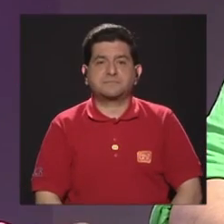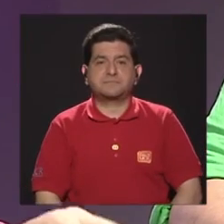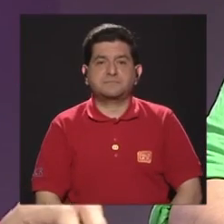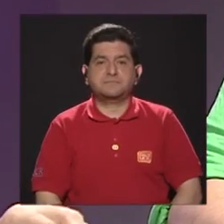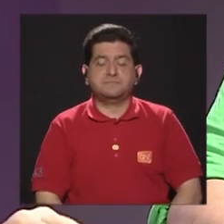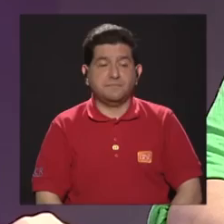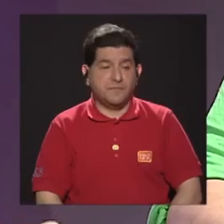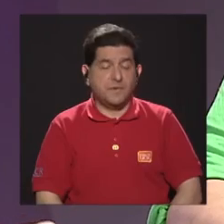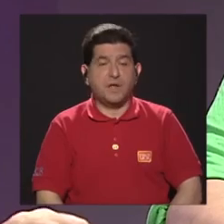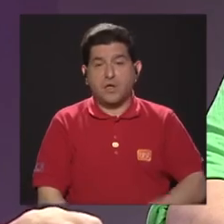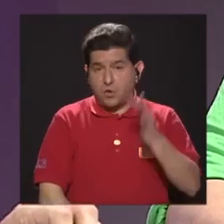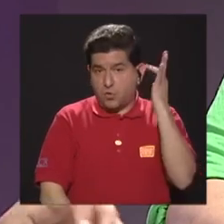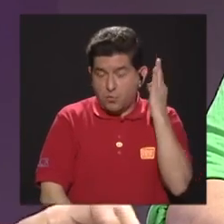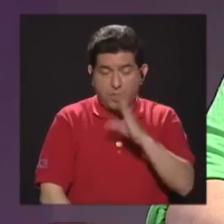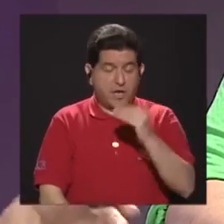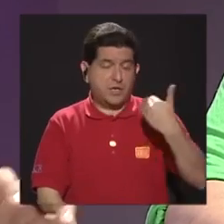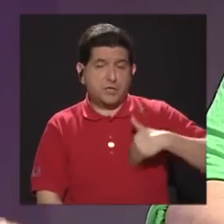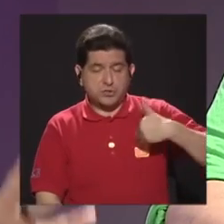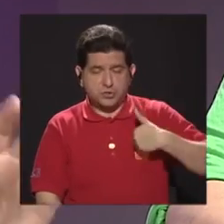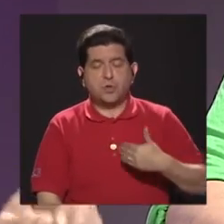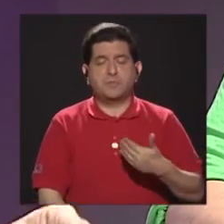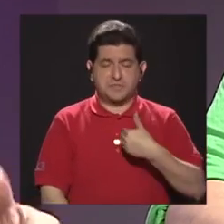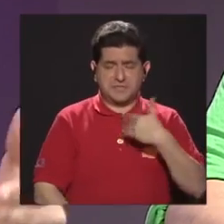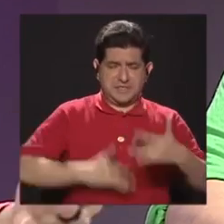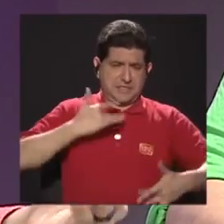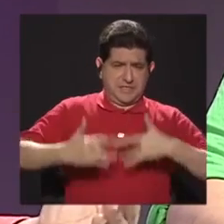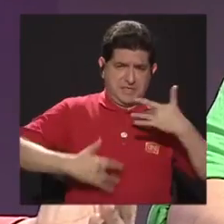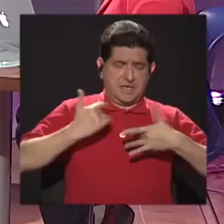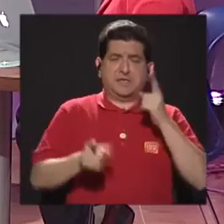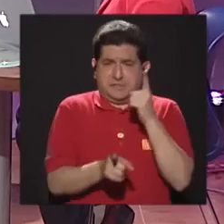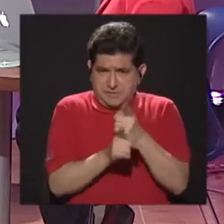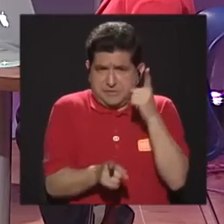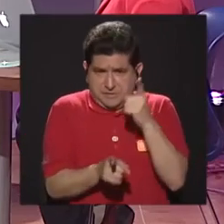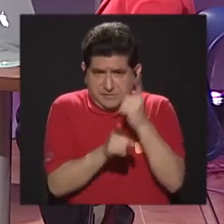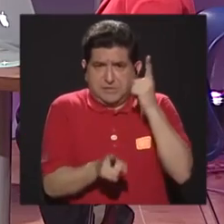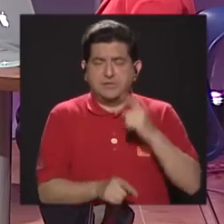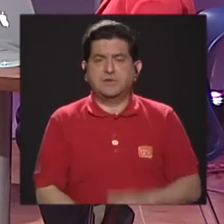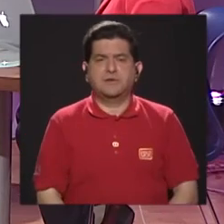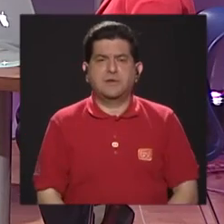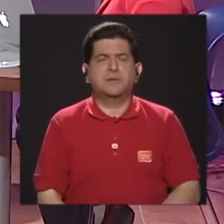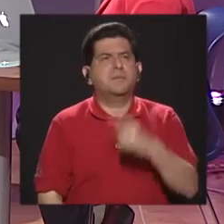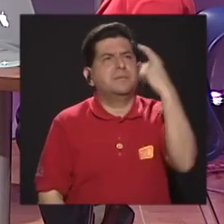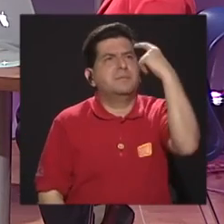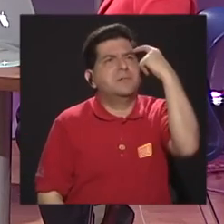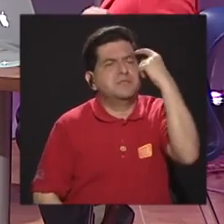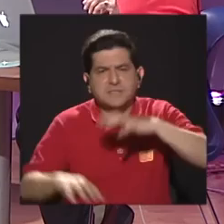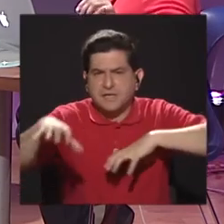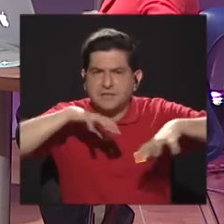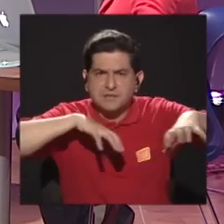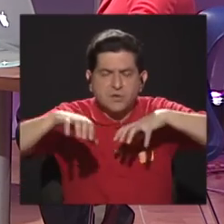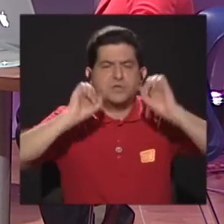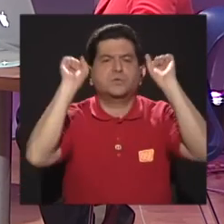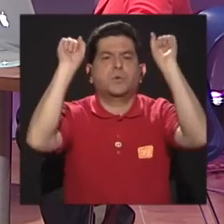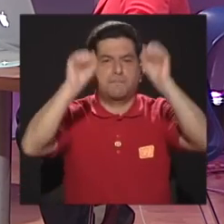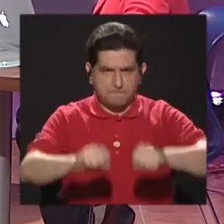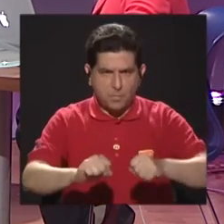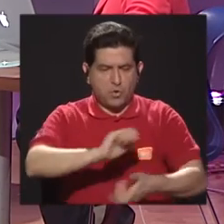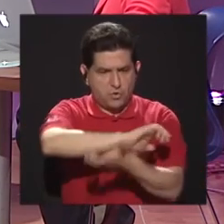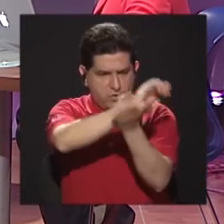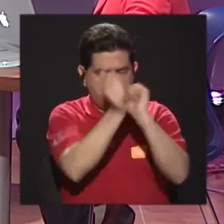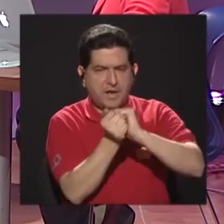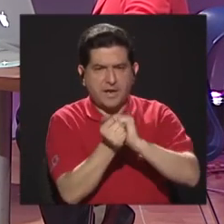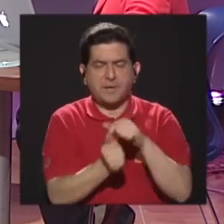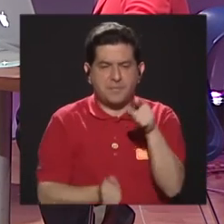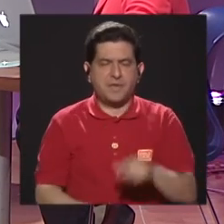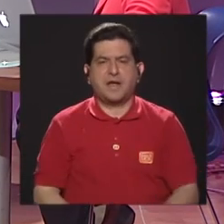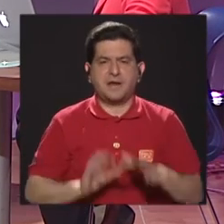con mujeres, con hombres sensibilizados más bien en función, digamos, de acciones que realmente permitan cambiar la balanza